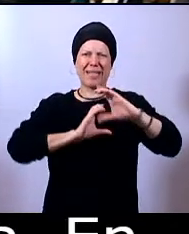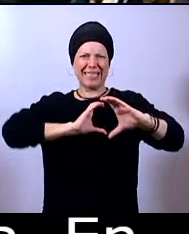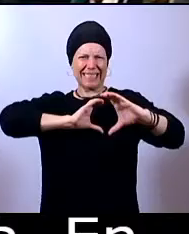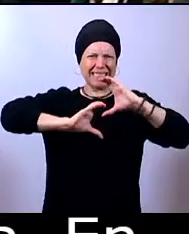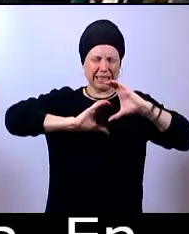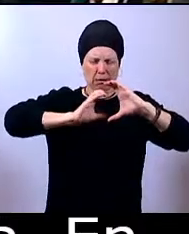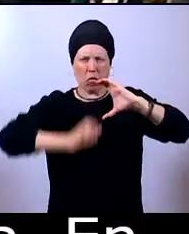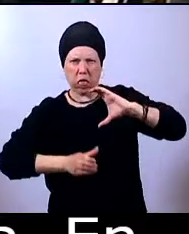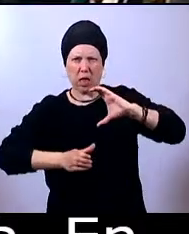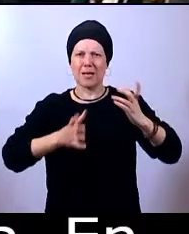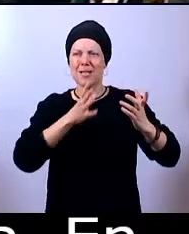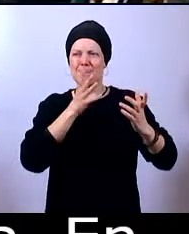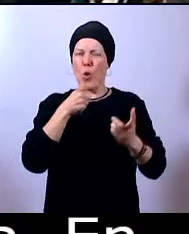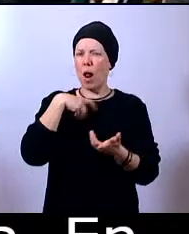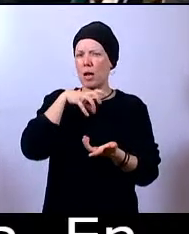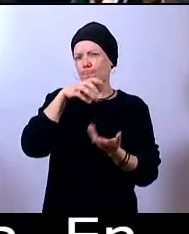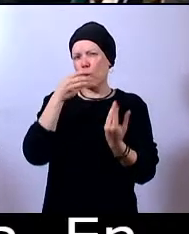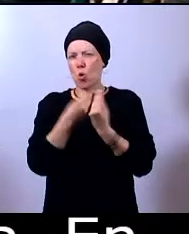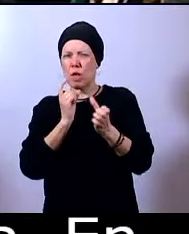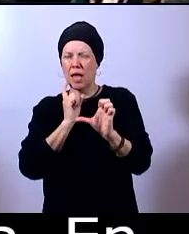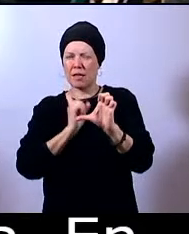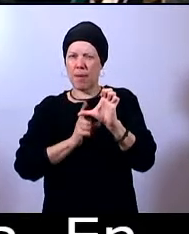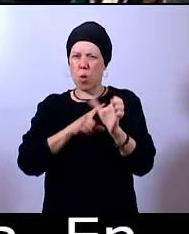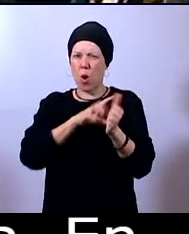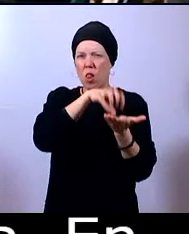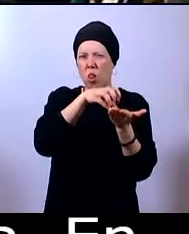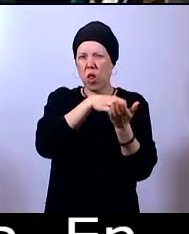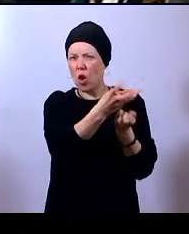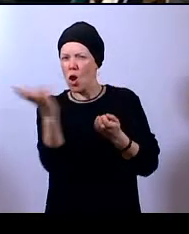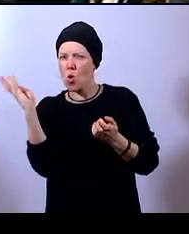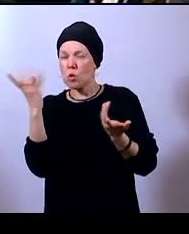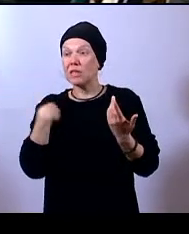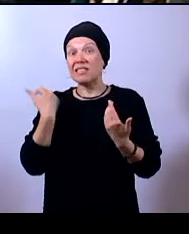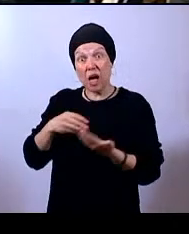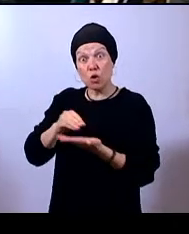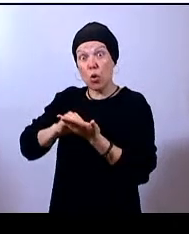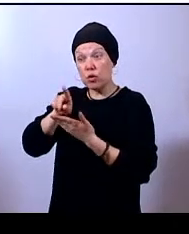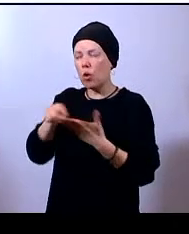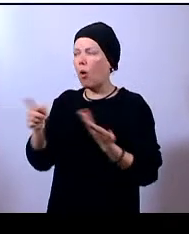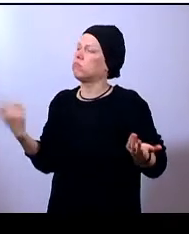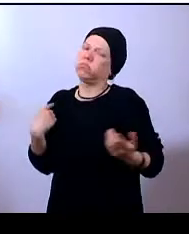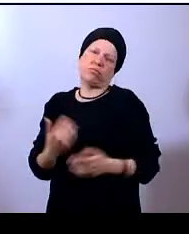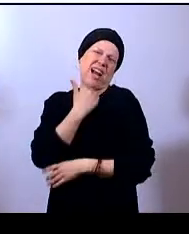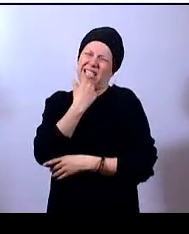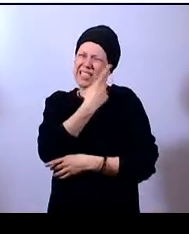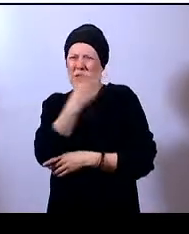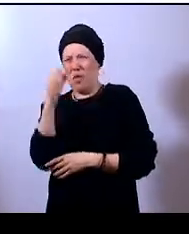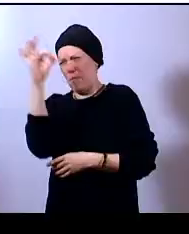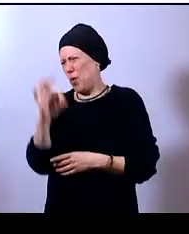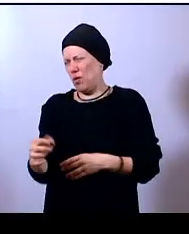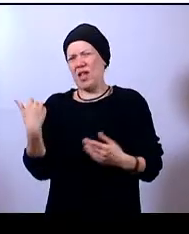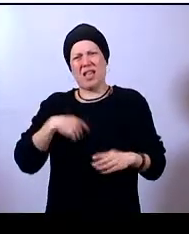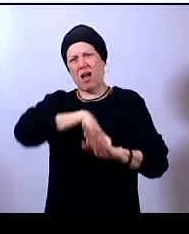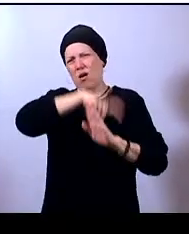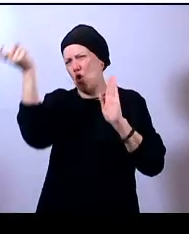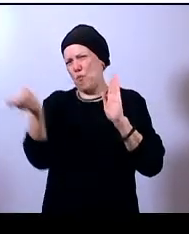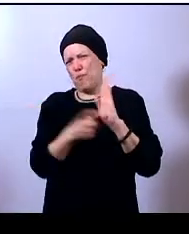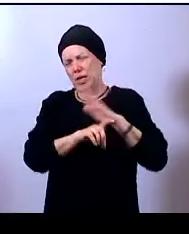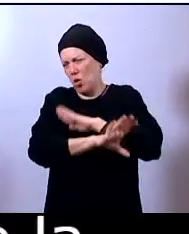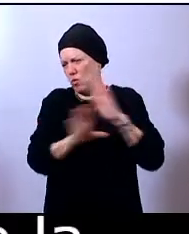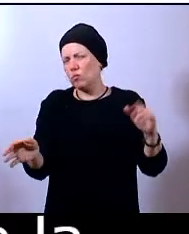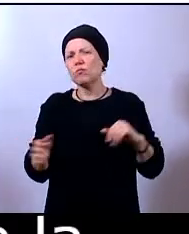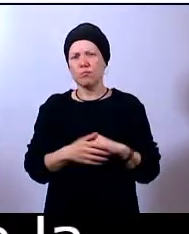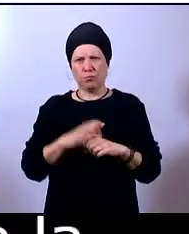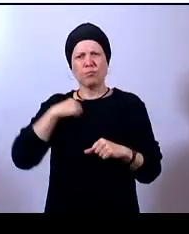en los centros de datos de la Junta de Extremadura. No sé si también eso ya está solucionado. Estamos prácticamente en el 100% de toda la recuperación, en todos los sentidos.